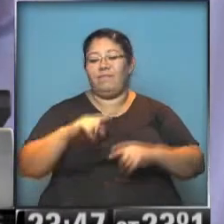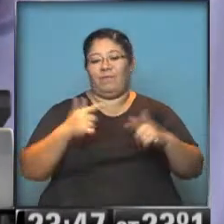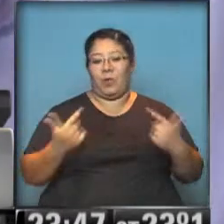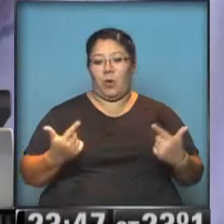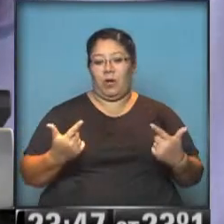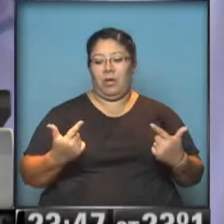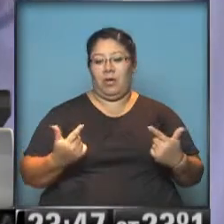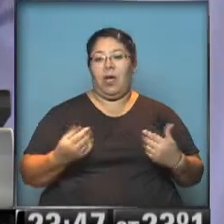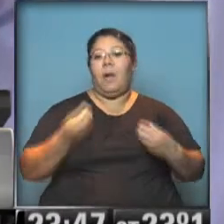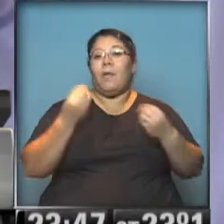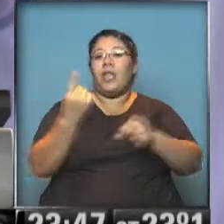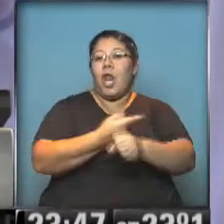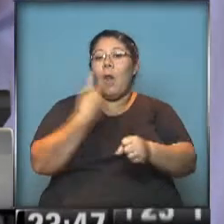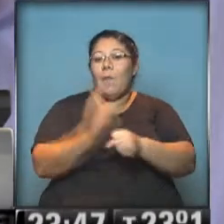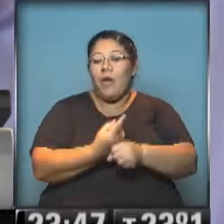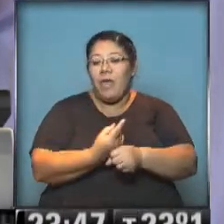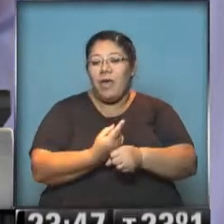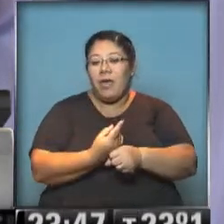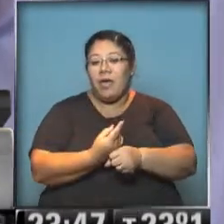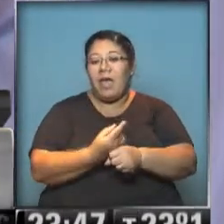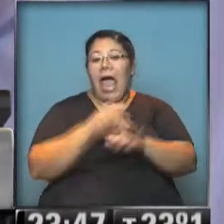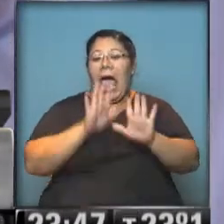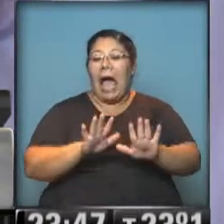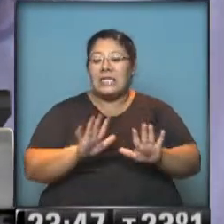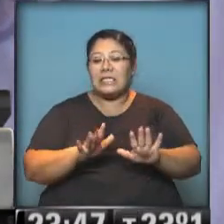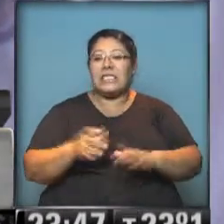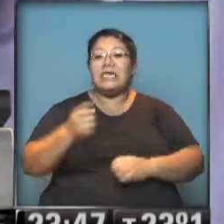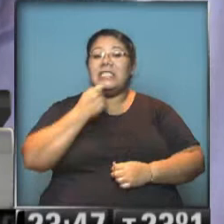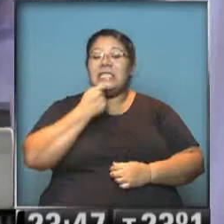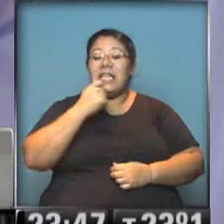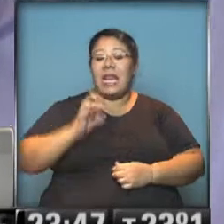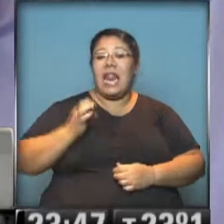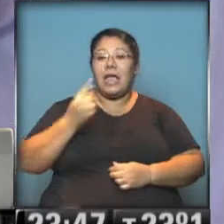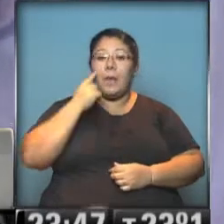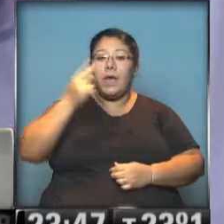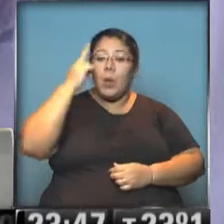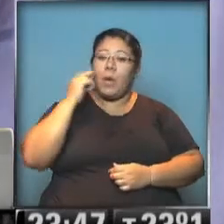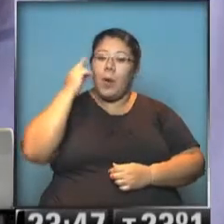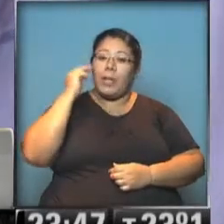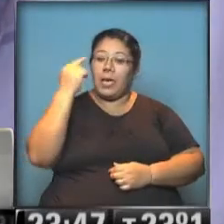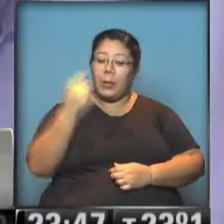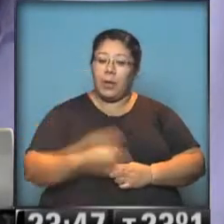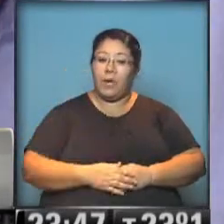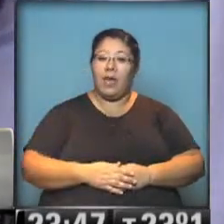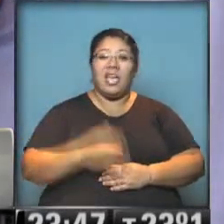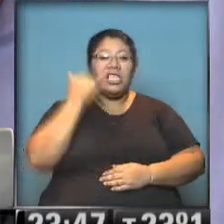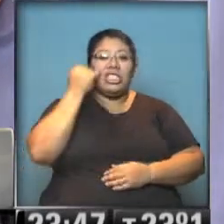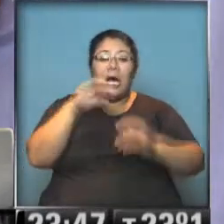no puede ser que se haya determinado que 1999 fue cosa